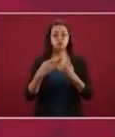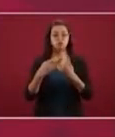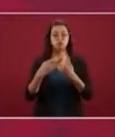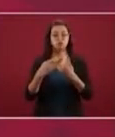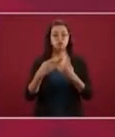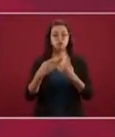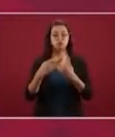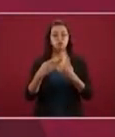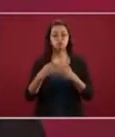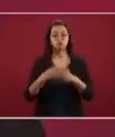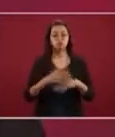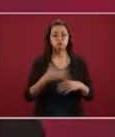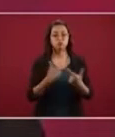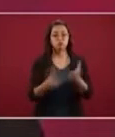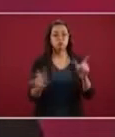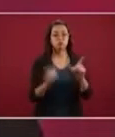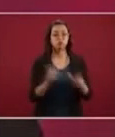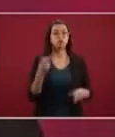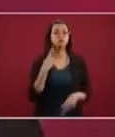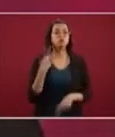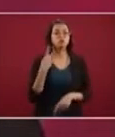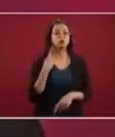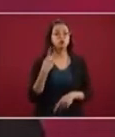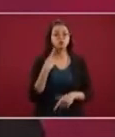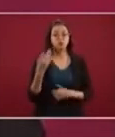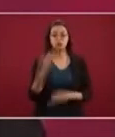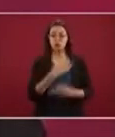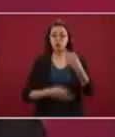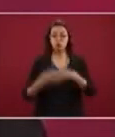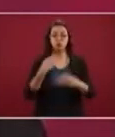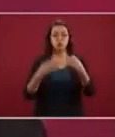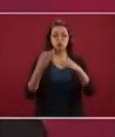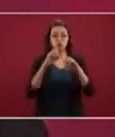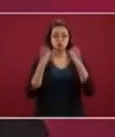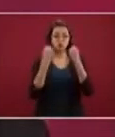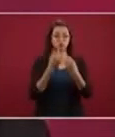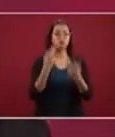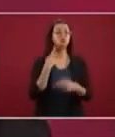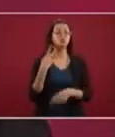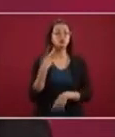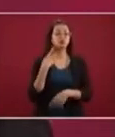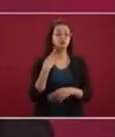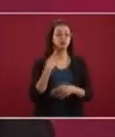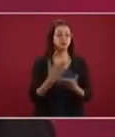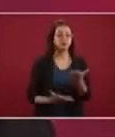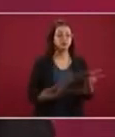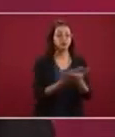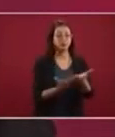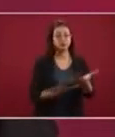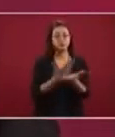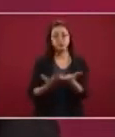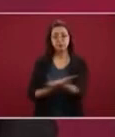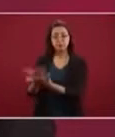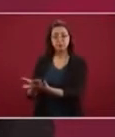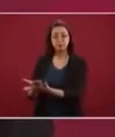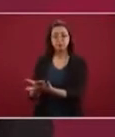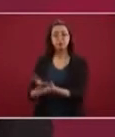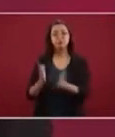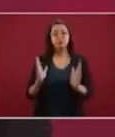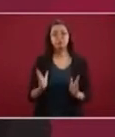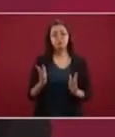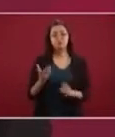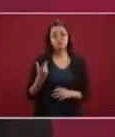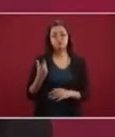desafortunadamente, pues también va a tener menos ingresos, tanto de las empresas, personas físicas y